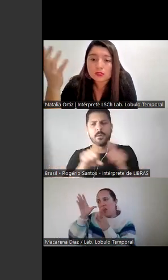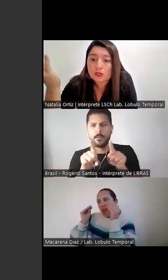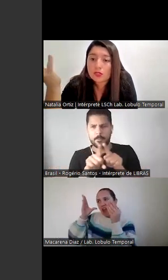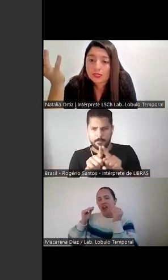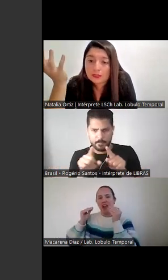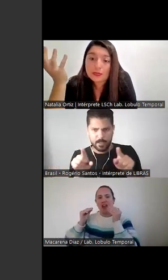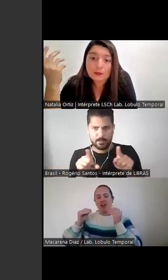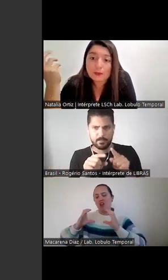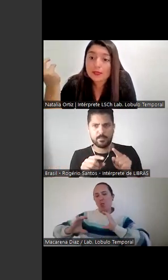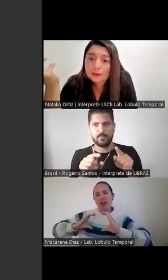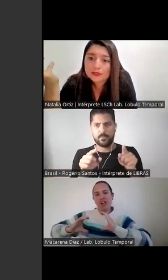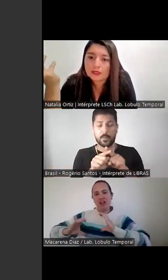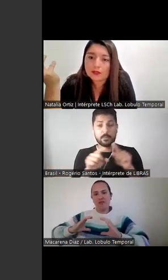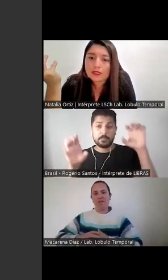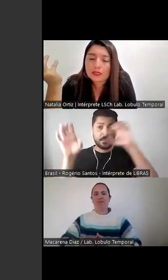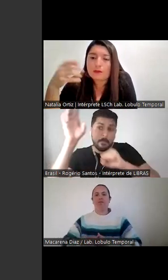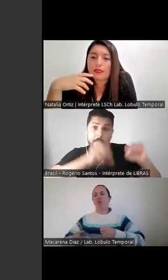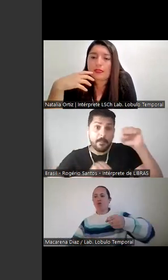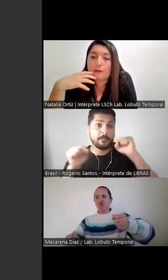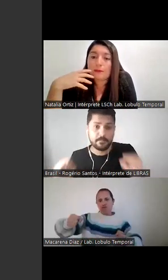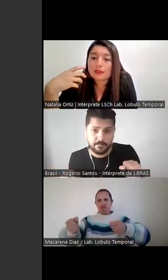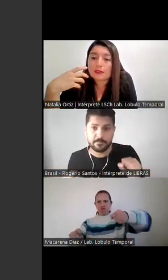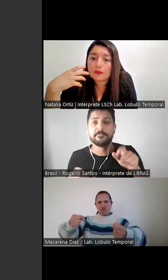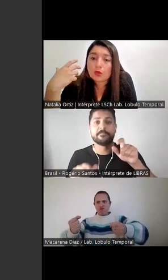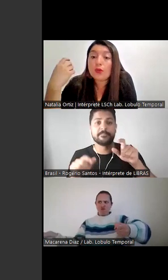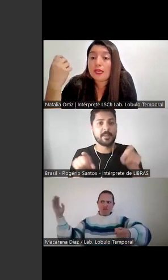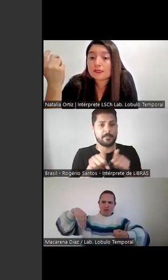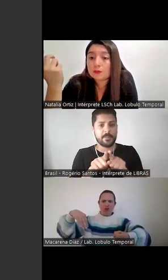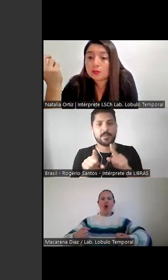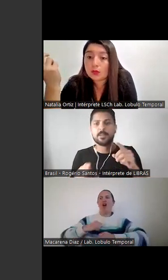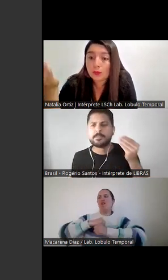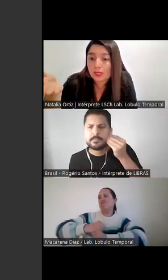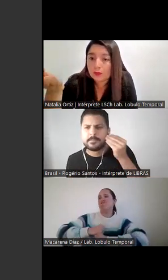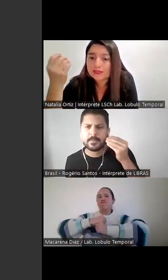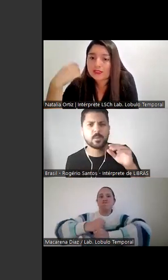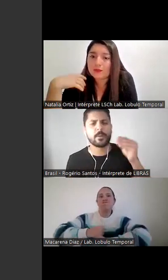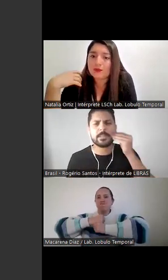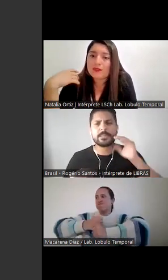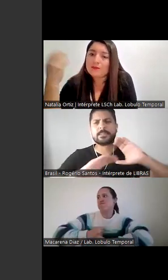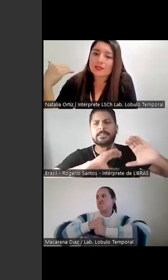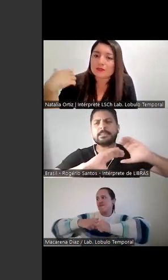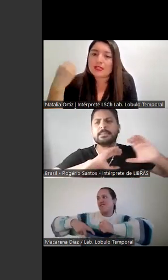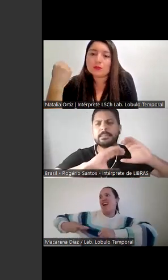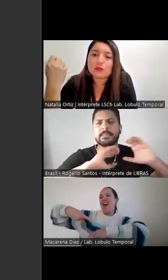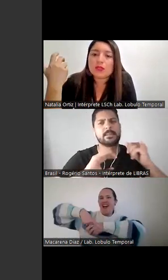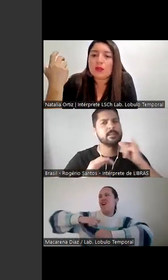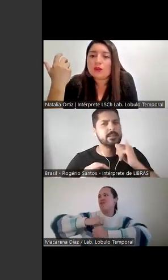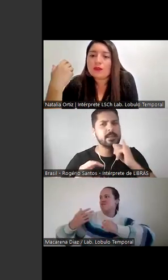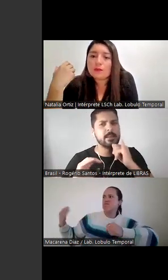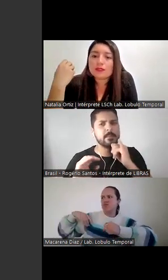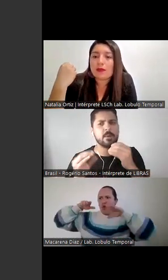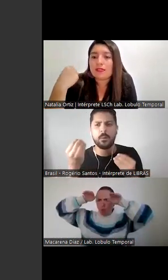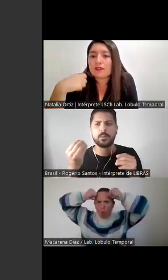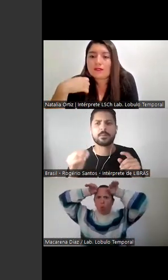también para sordos y oyentes, para que puedan aprenderlo y para que les permita también comunicarse mucho mejor. Por ejemplo, así como, ven, súbete al auto,